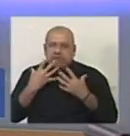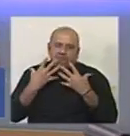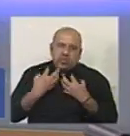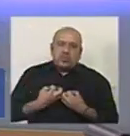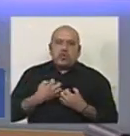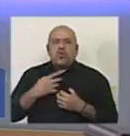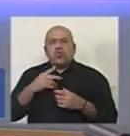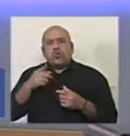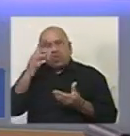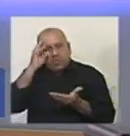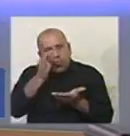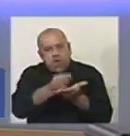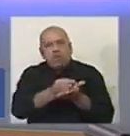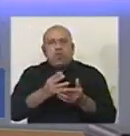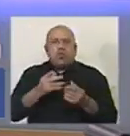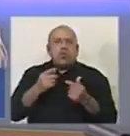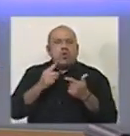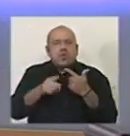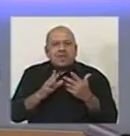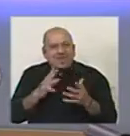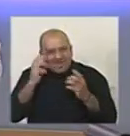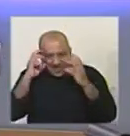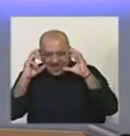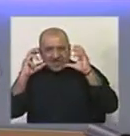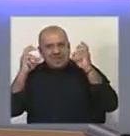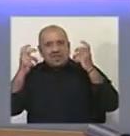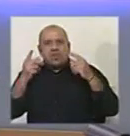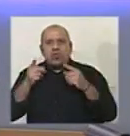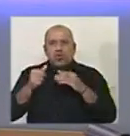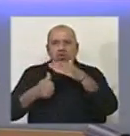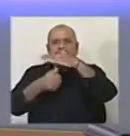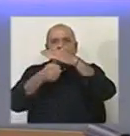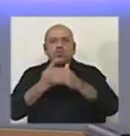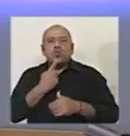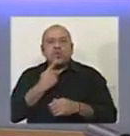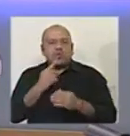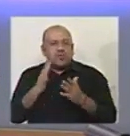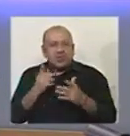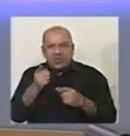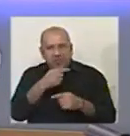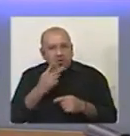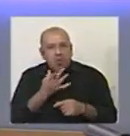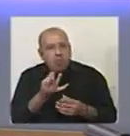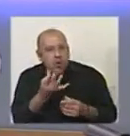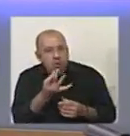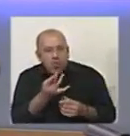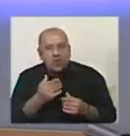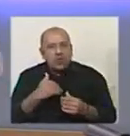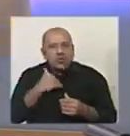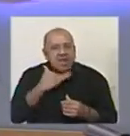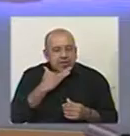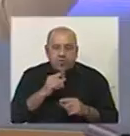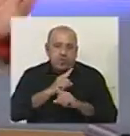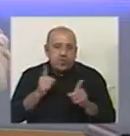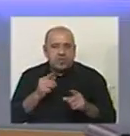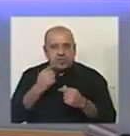del pueblo liso y llano, que se cabrea, ese es el término, con los líderes políticos. Y es que no son tontos, aprenden también a leer entre líneas y